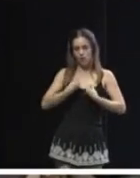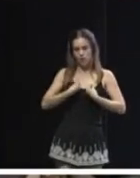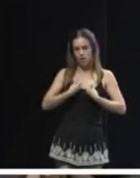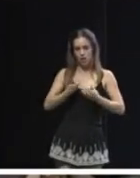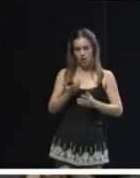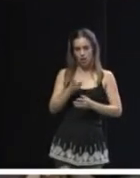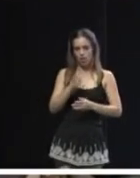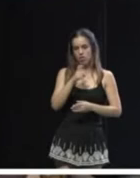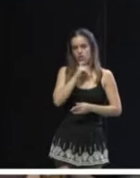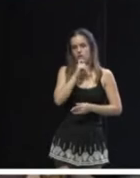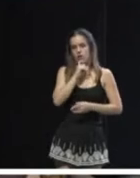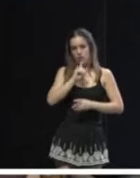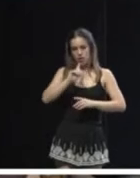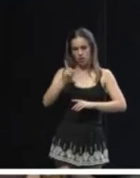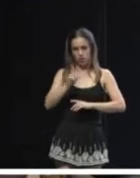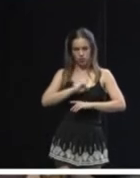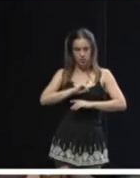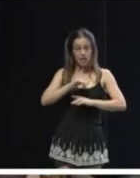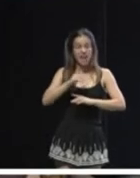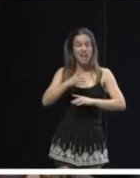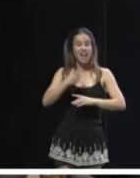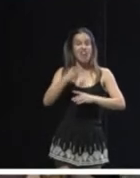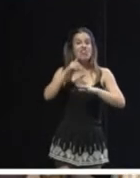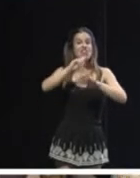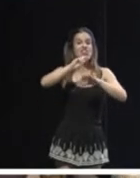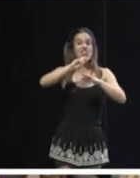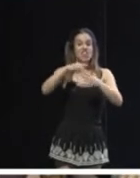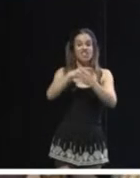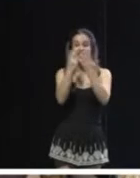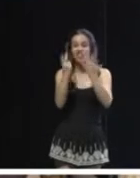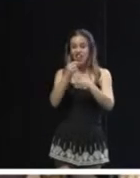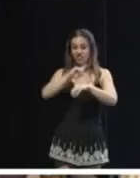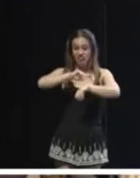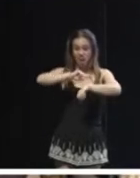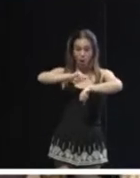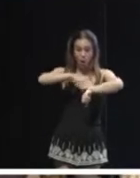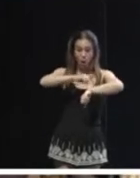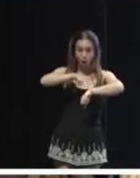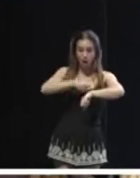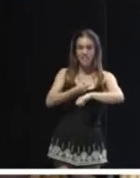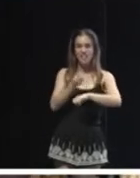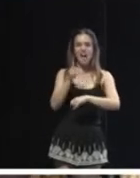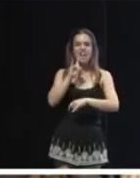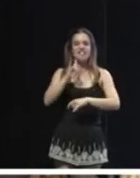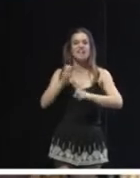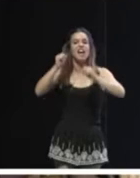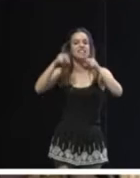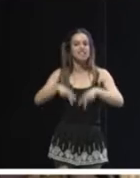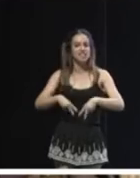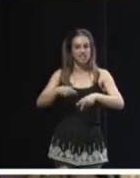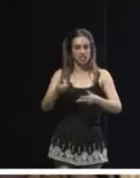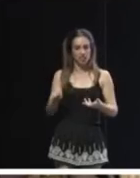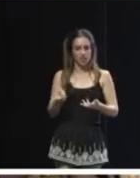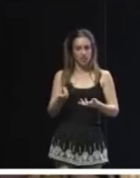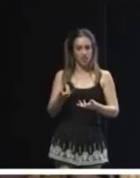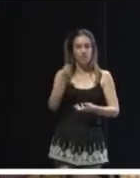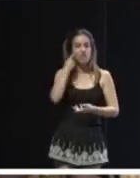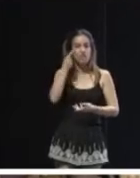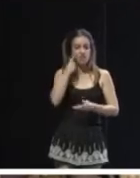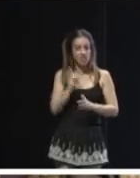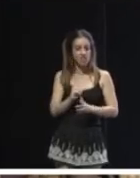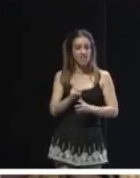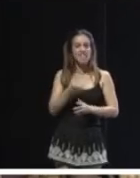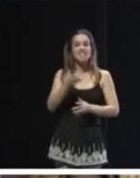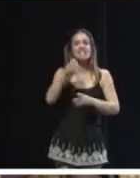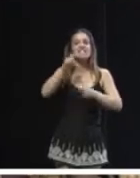Fijaos, 17 horas sin electricidad, 17 horas sin que una